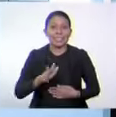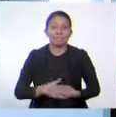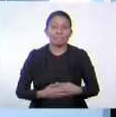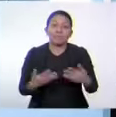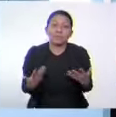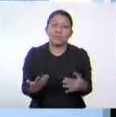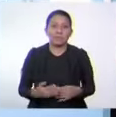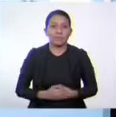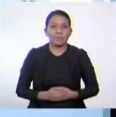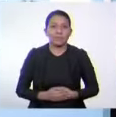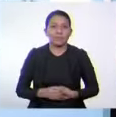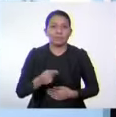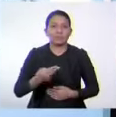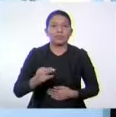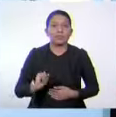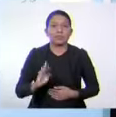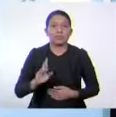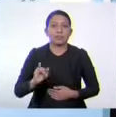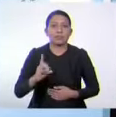Entonces es una hibridación